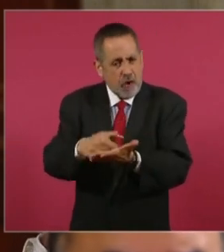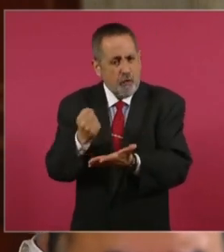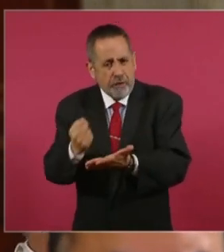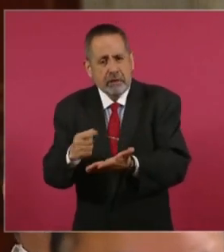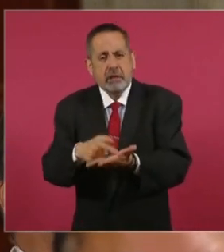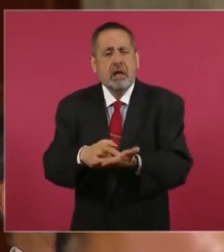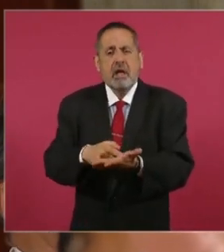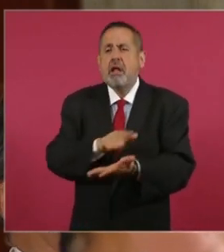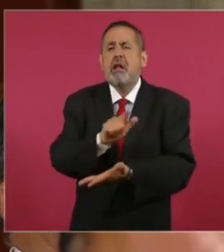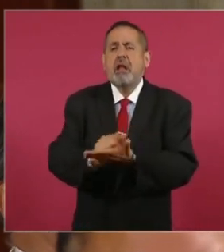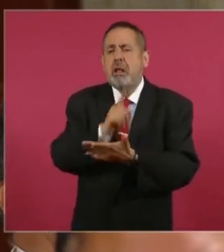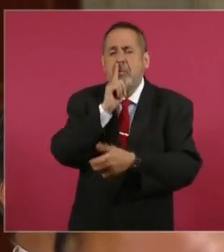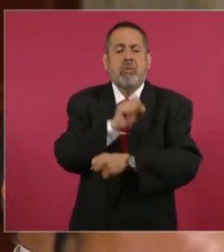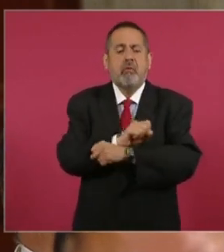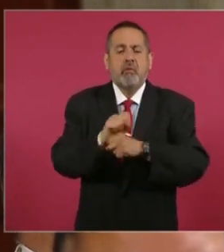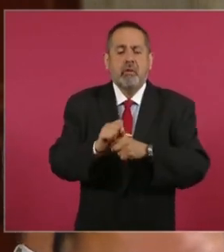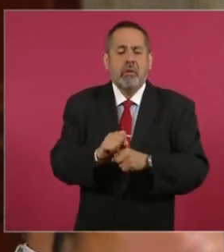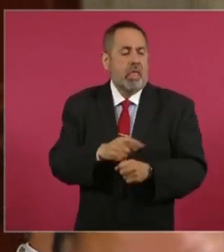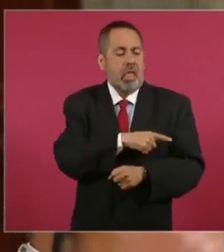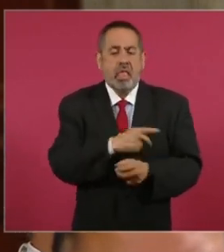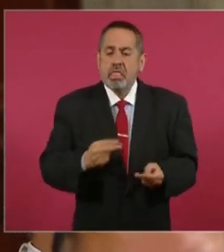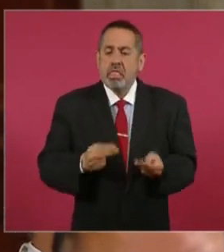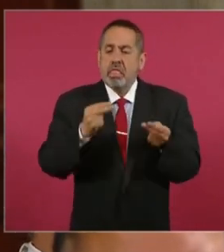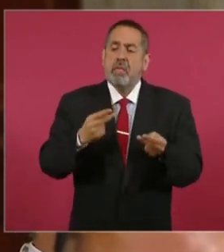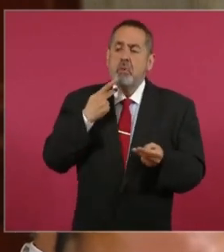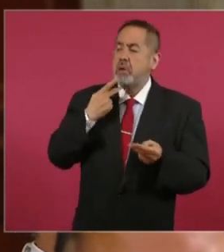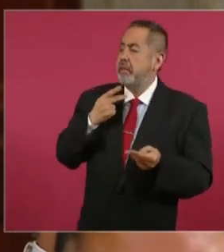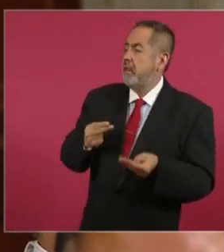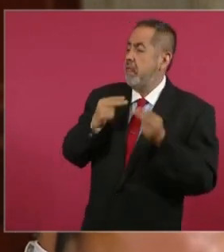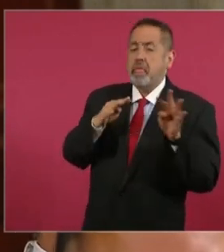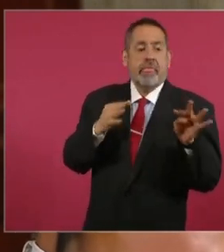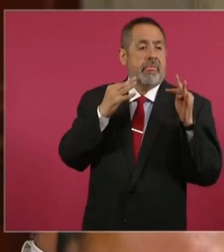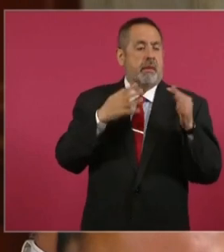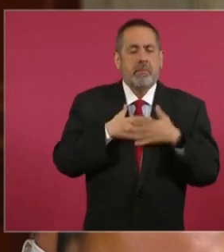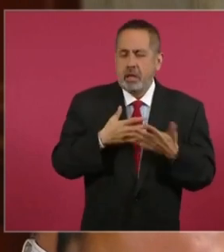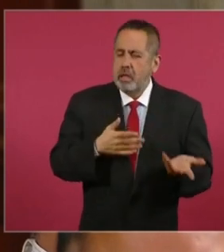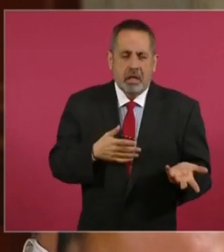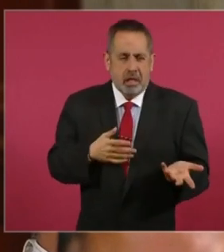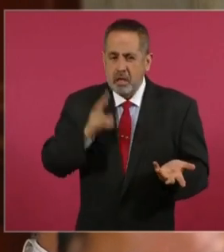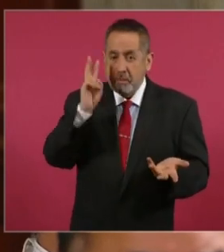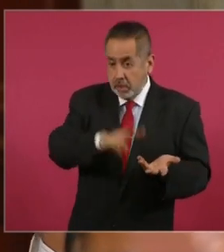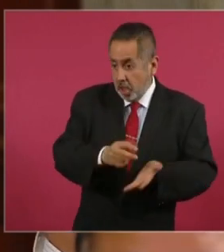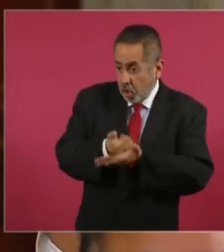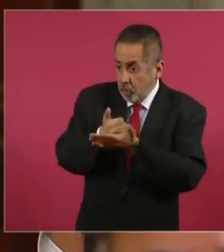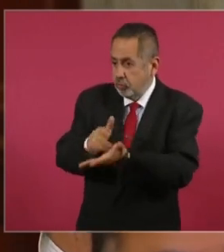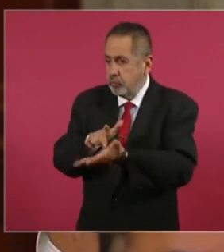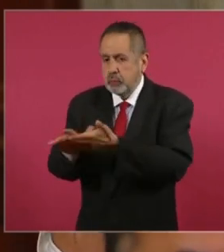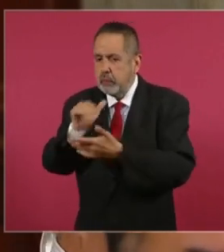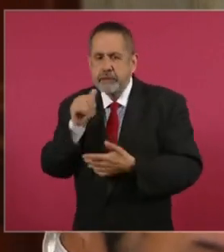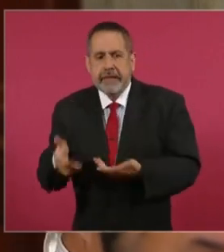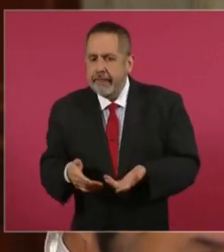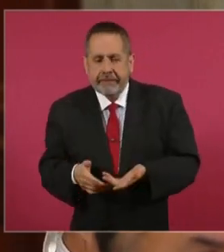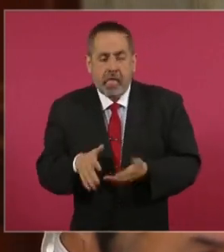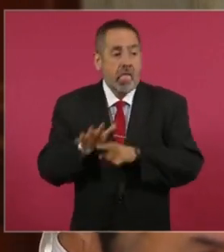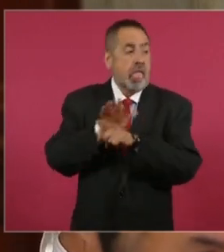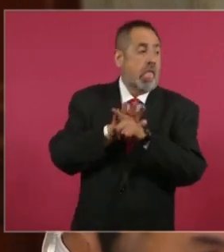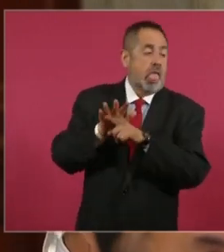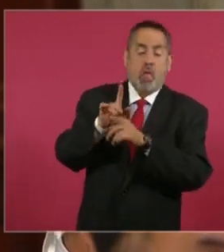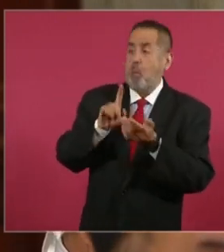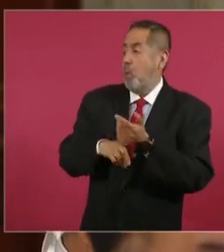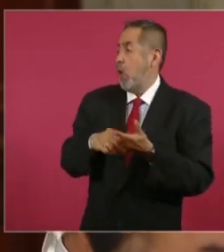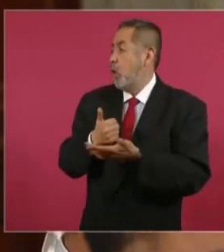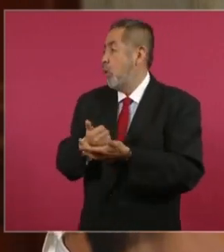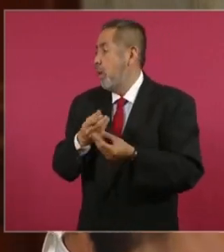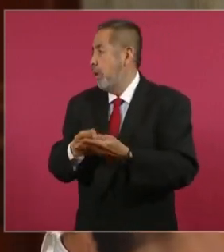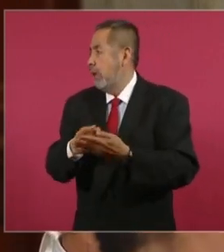con fines perversos políticos e ideológicos. Tergiversa, manipulan y confunden a los ciudadanos de